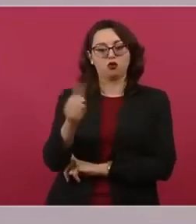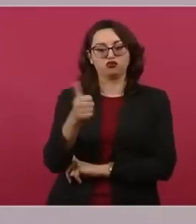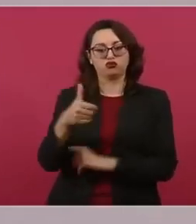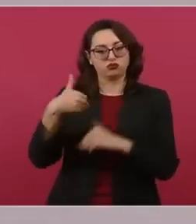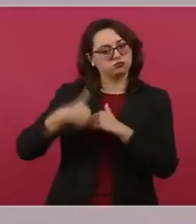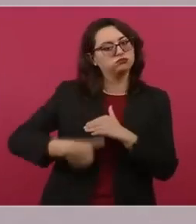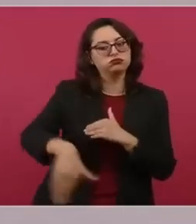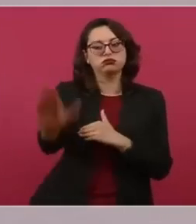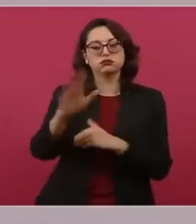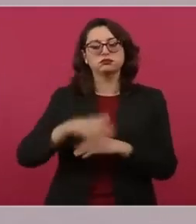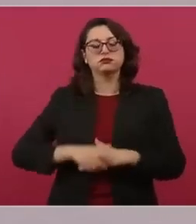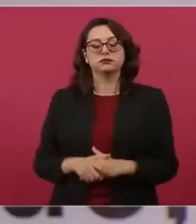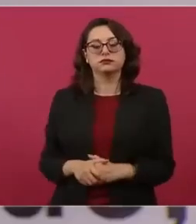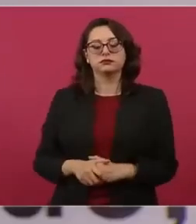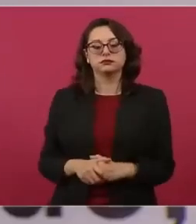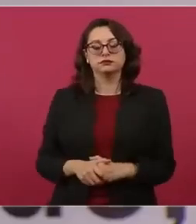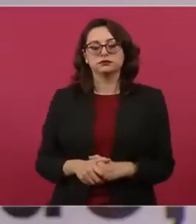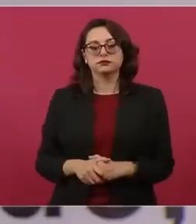Hemos